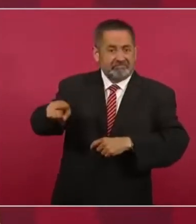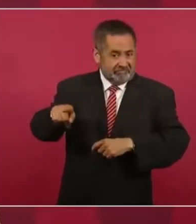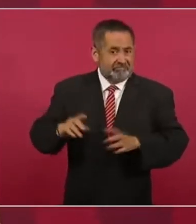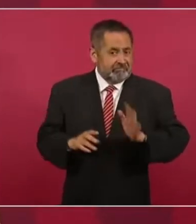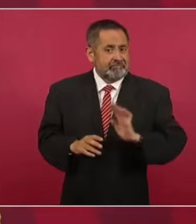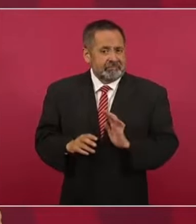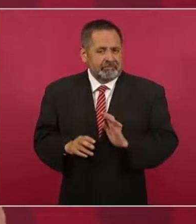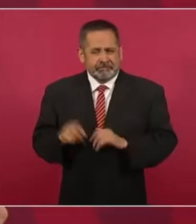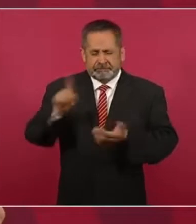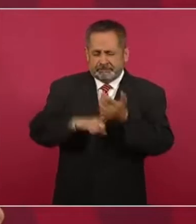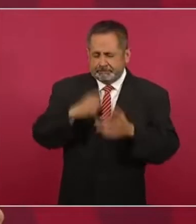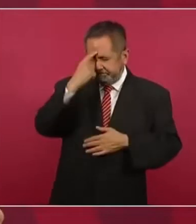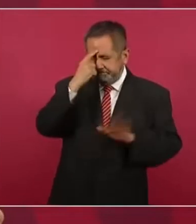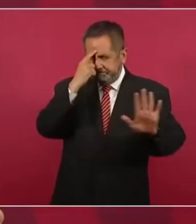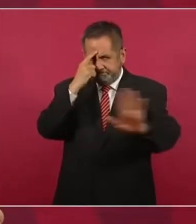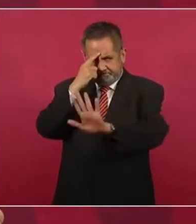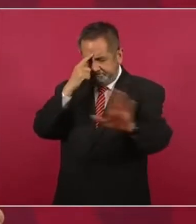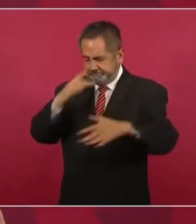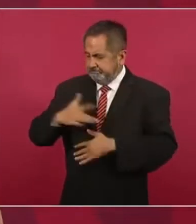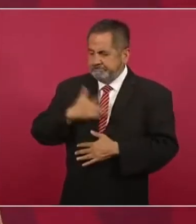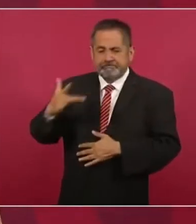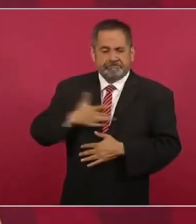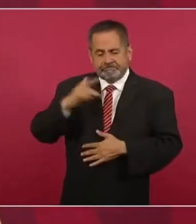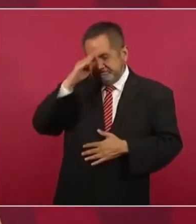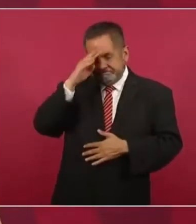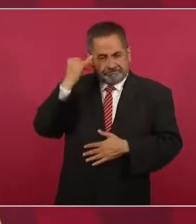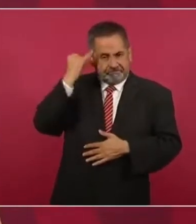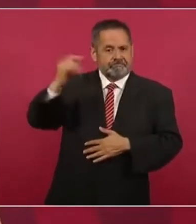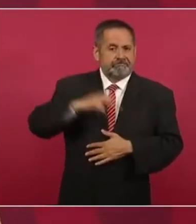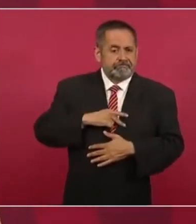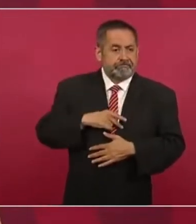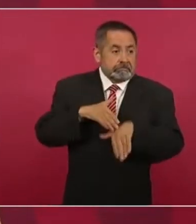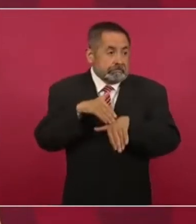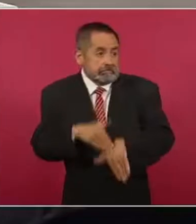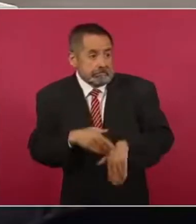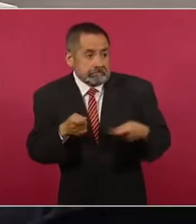que tienen criterio propio, que no se dejan manipular.